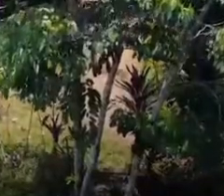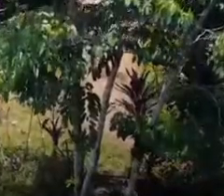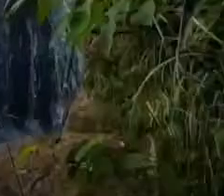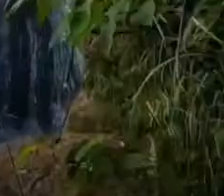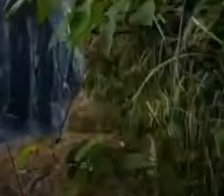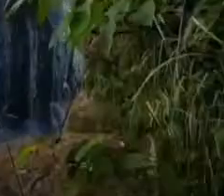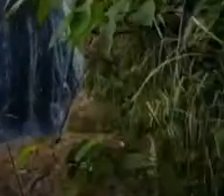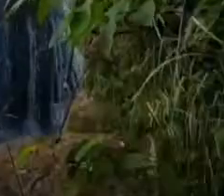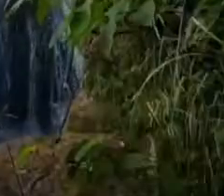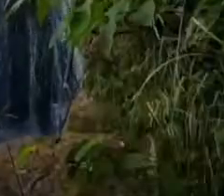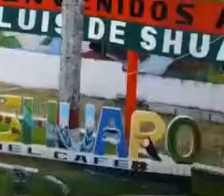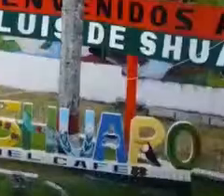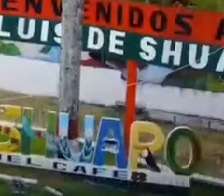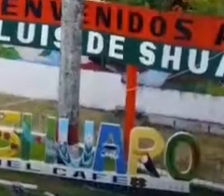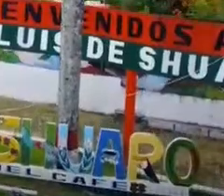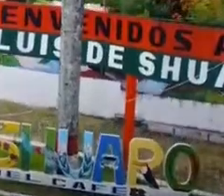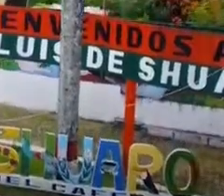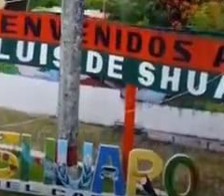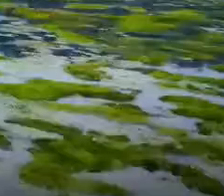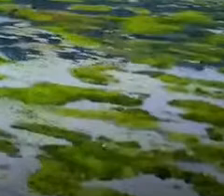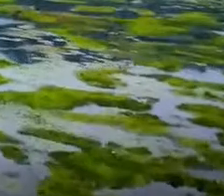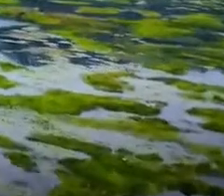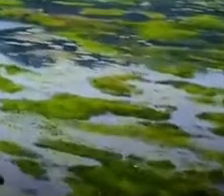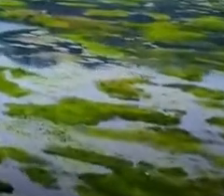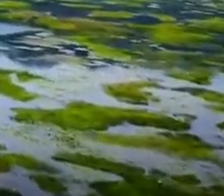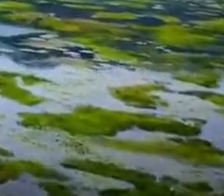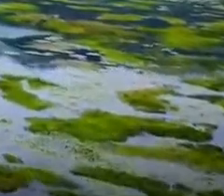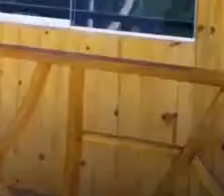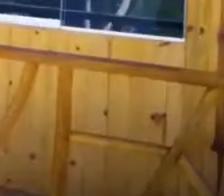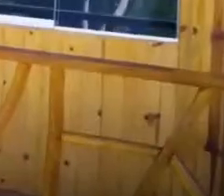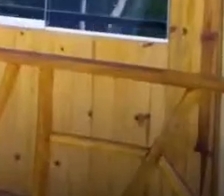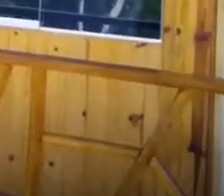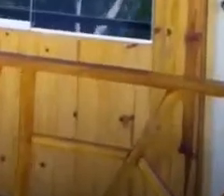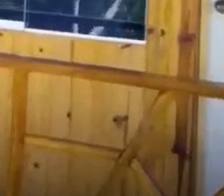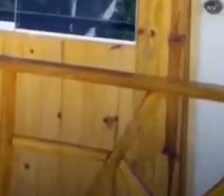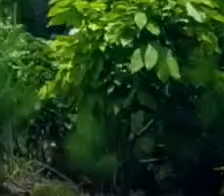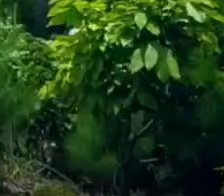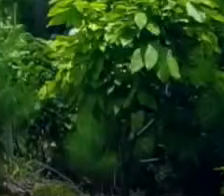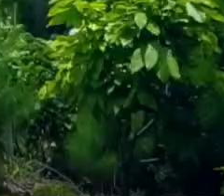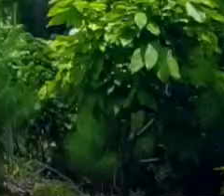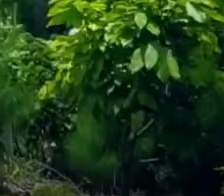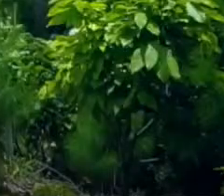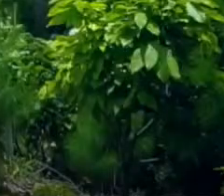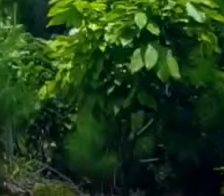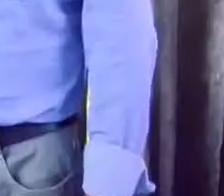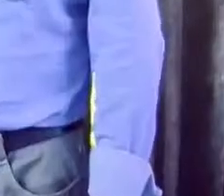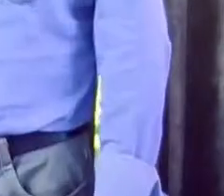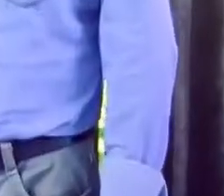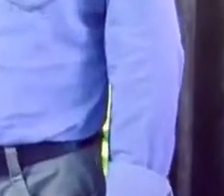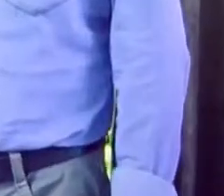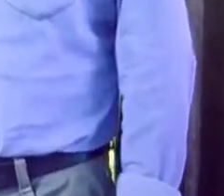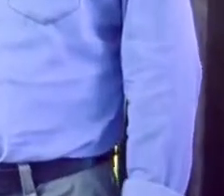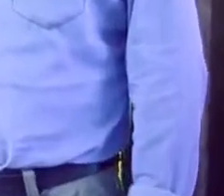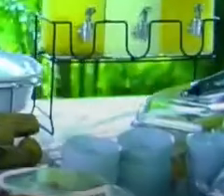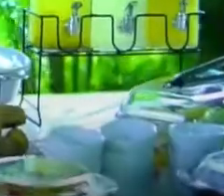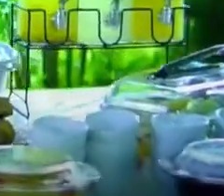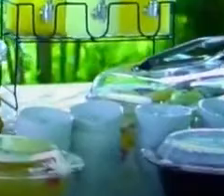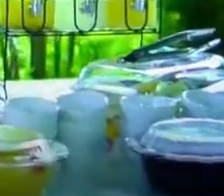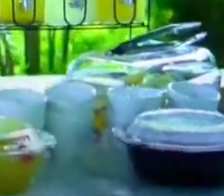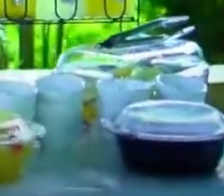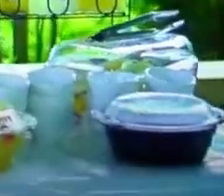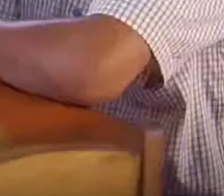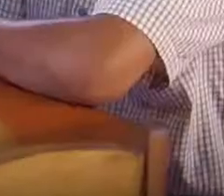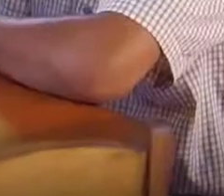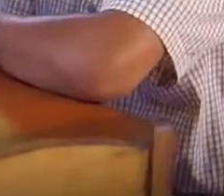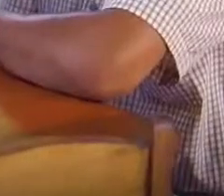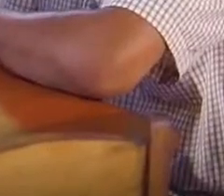Este viaje fue increíble. Conocí lugares y paisajes hermosos. Compartí con las agricultoras y los agricultores. Disfruté